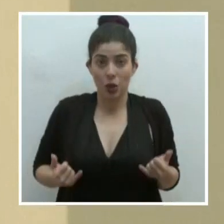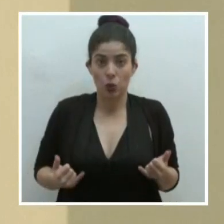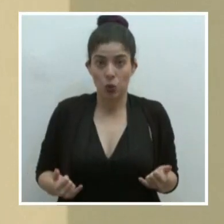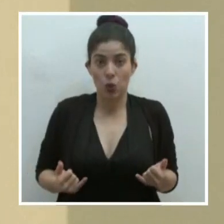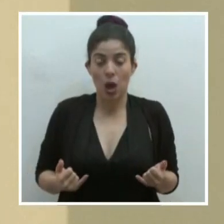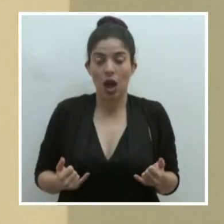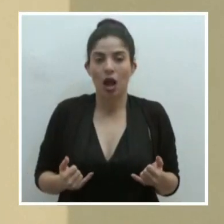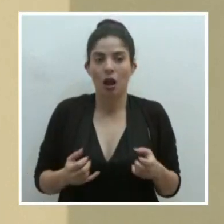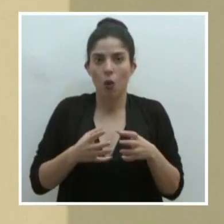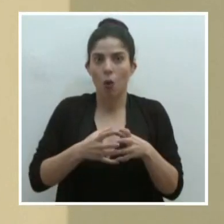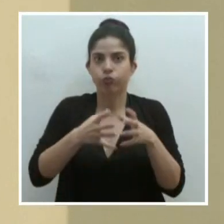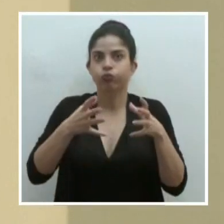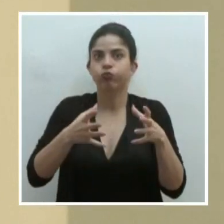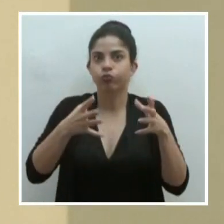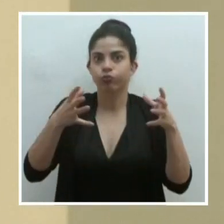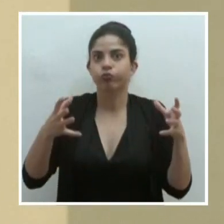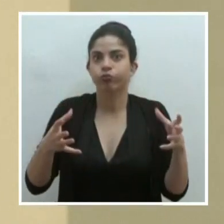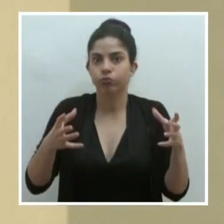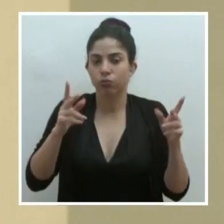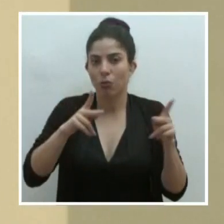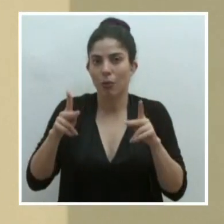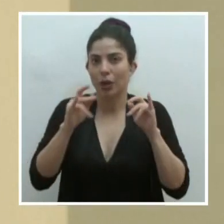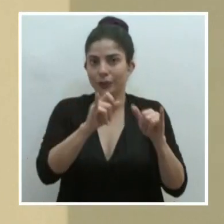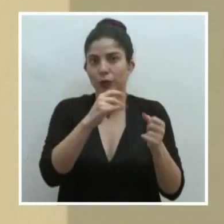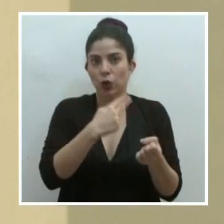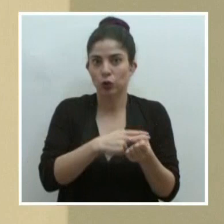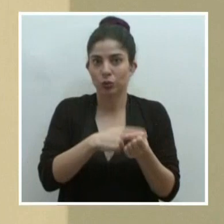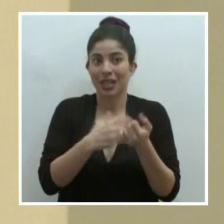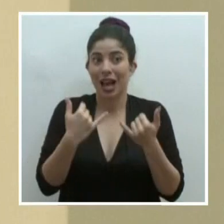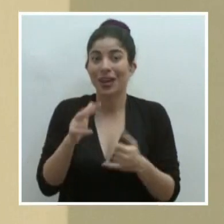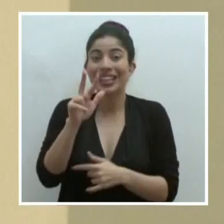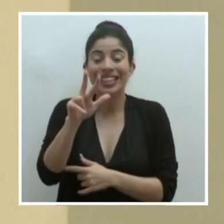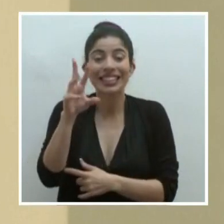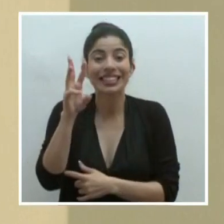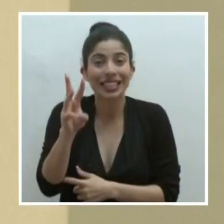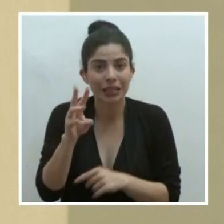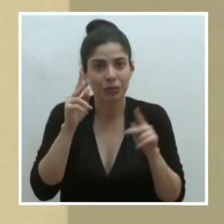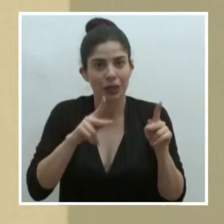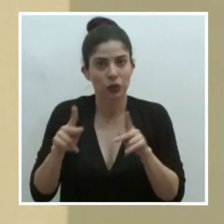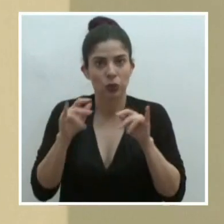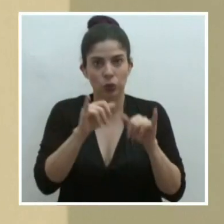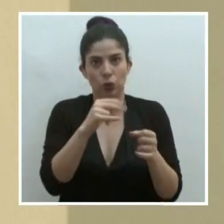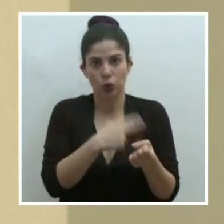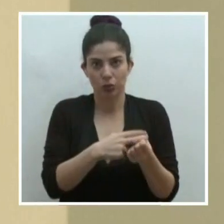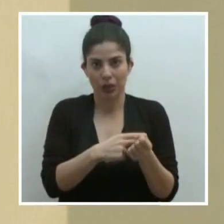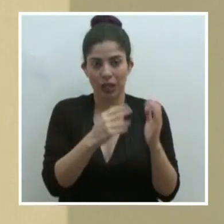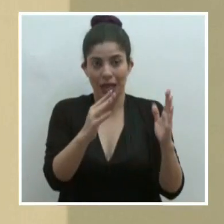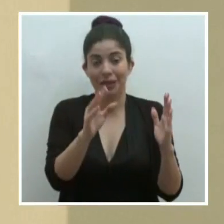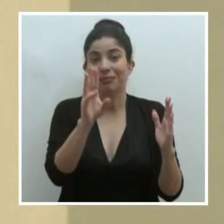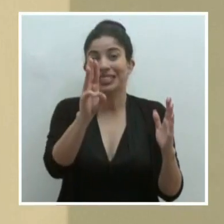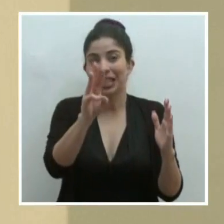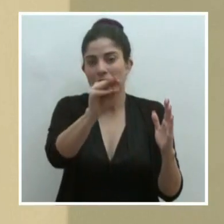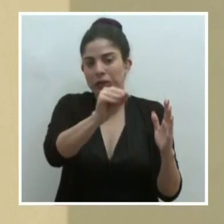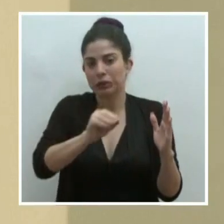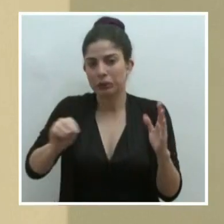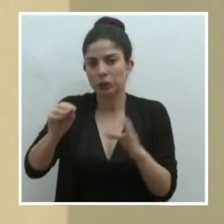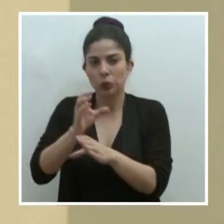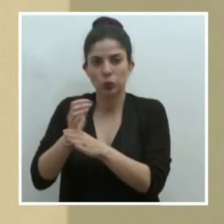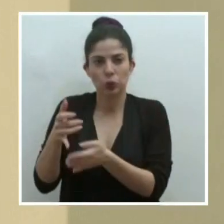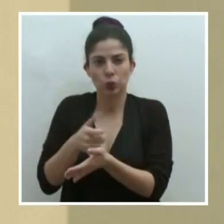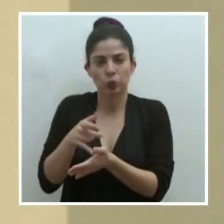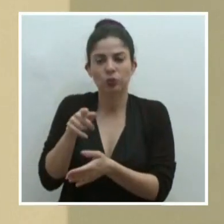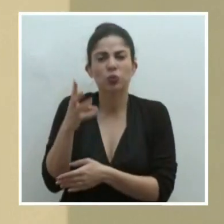actualmente un aumento en el número de personas hospitalizadas, llegamos a 36, 6 de ellas están en cuidados intensivos y el rango